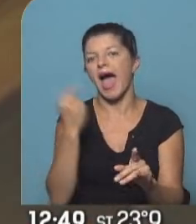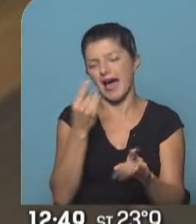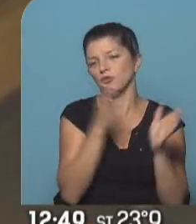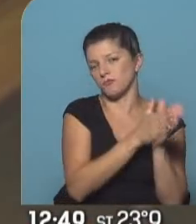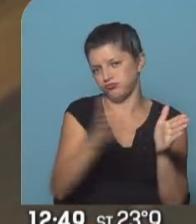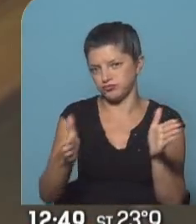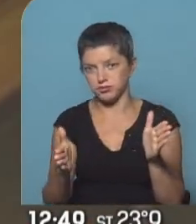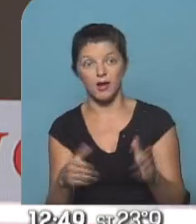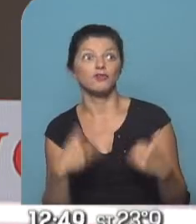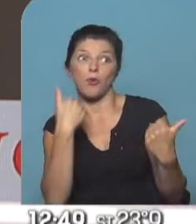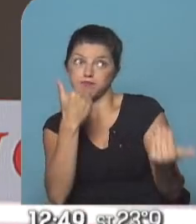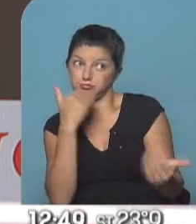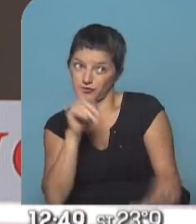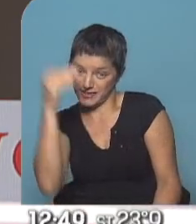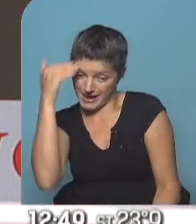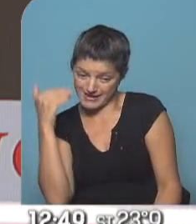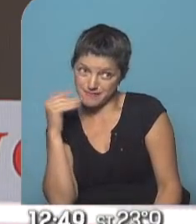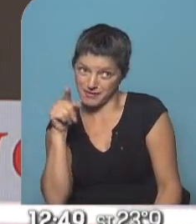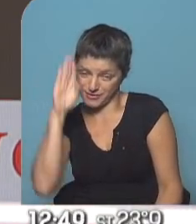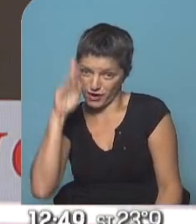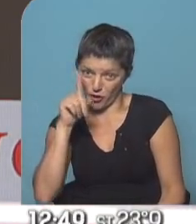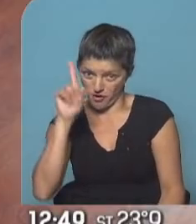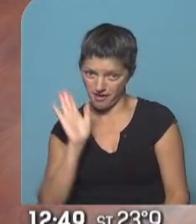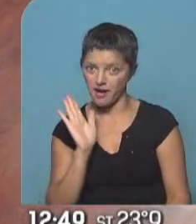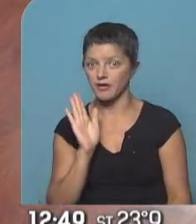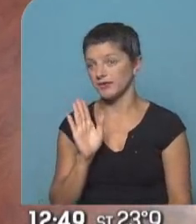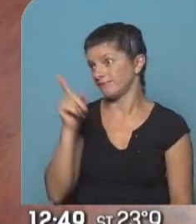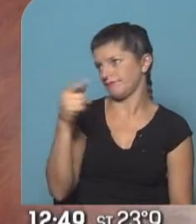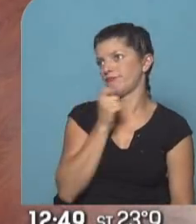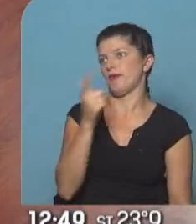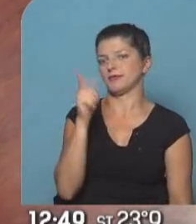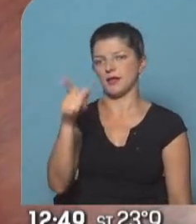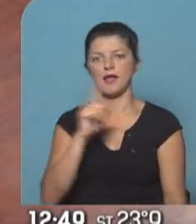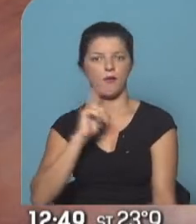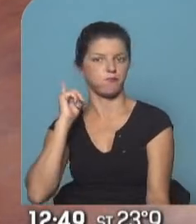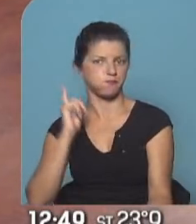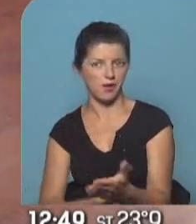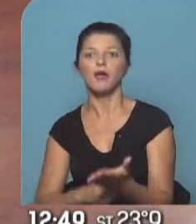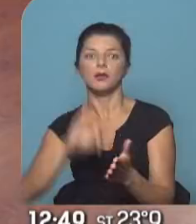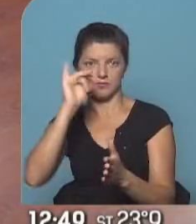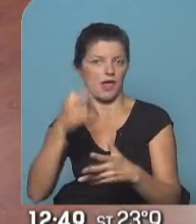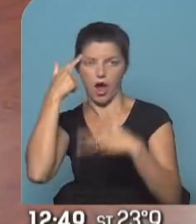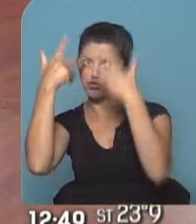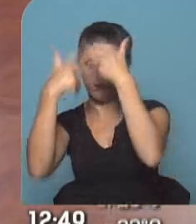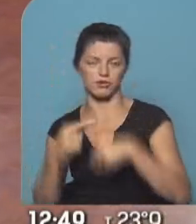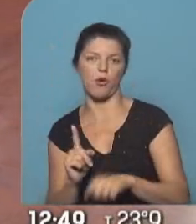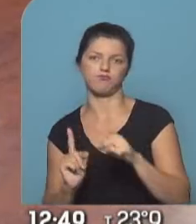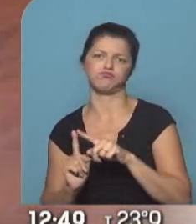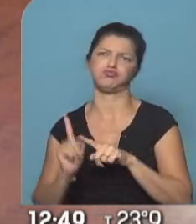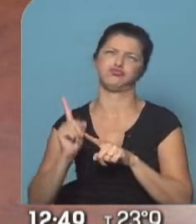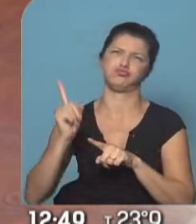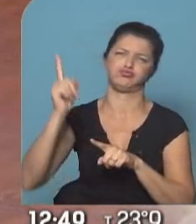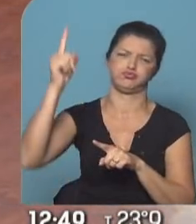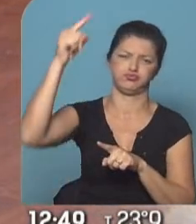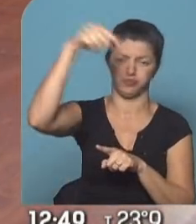Trump no. Sí, hay un Kim, procedimiento. Kim la tiene más fácil. Kim dará la orden y efectivamente lanzarán un misil. En el caso de Donald Trump y en el